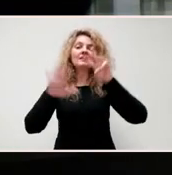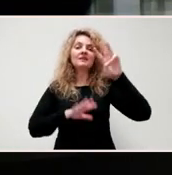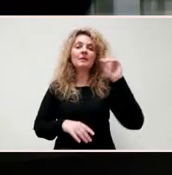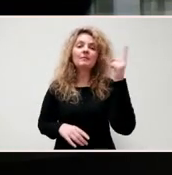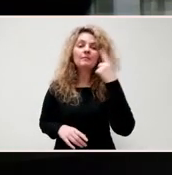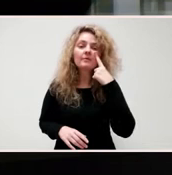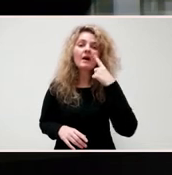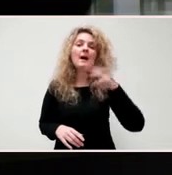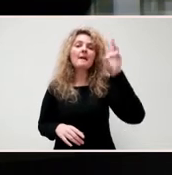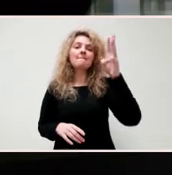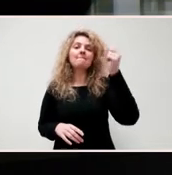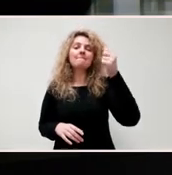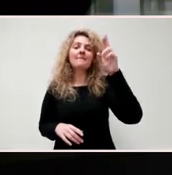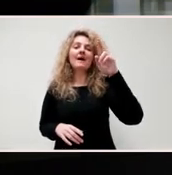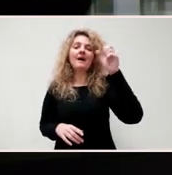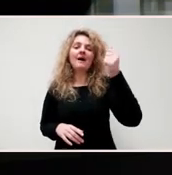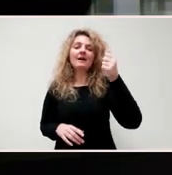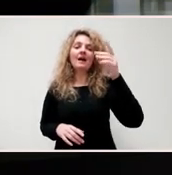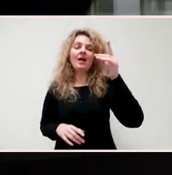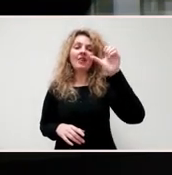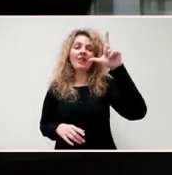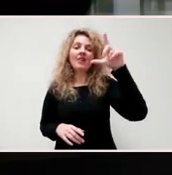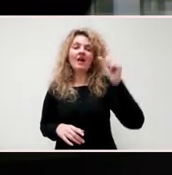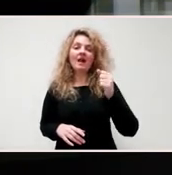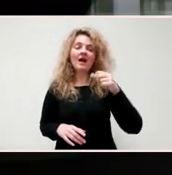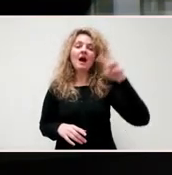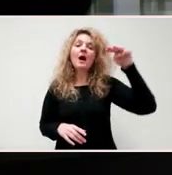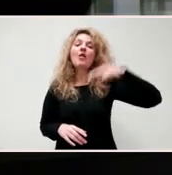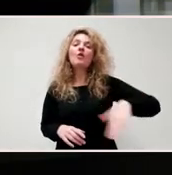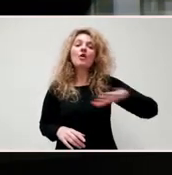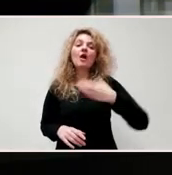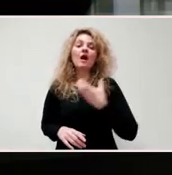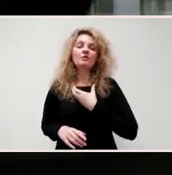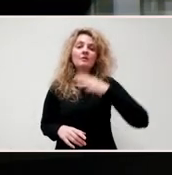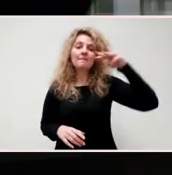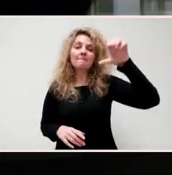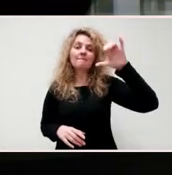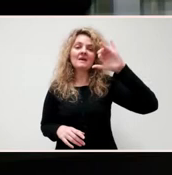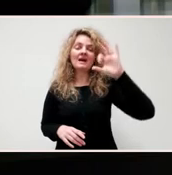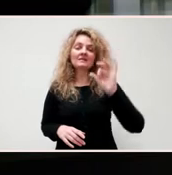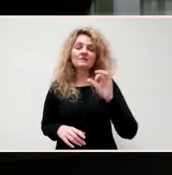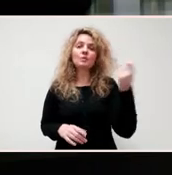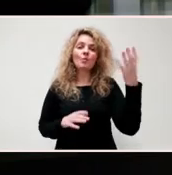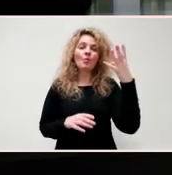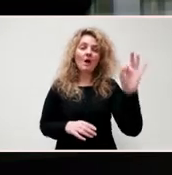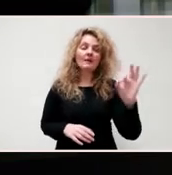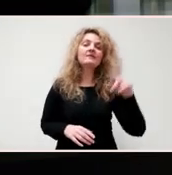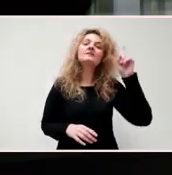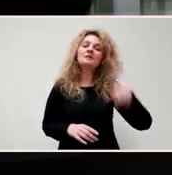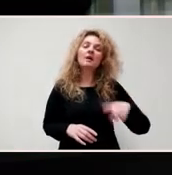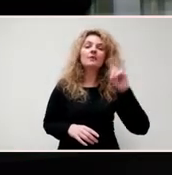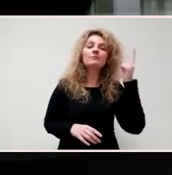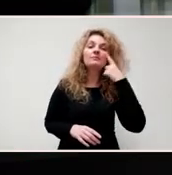en Paradela, concello de Meis, apareceron 40. Tamén temos constancia de outros achados de machados singulares ou